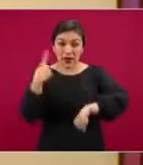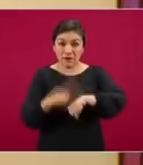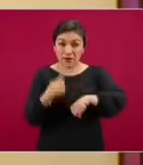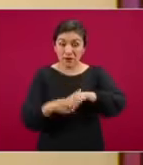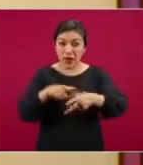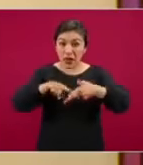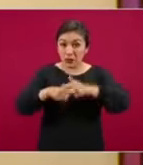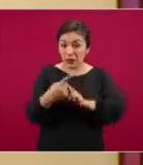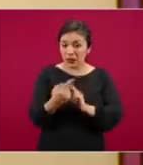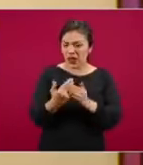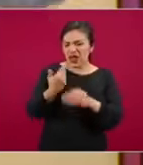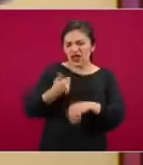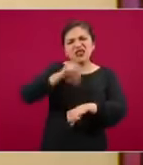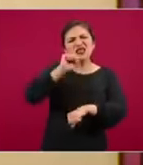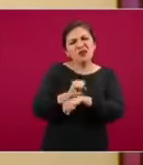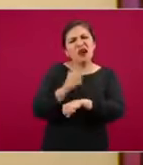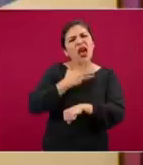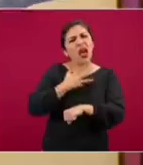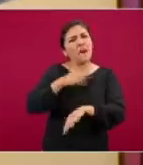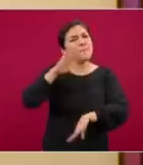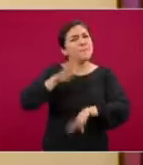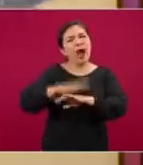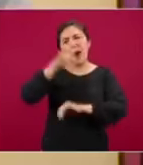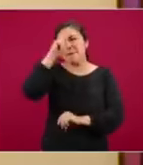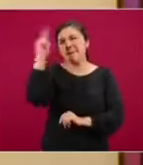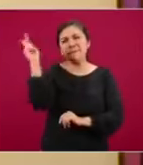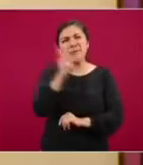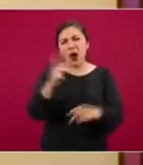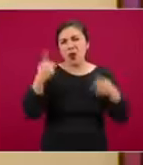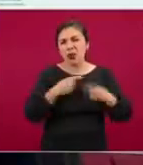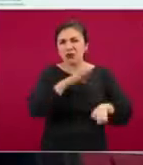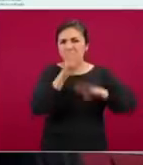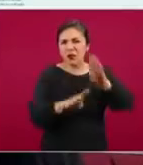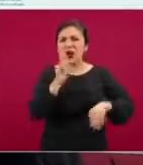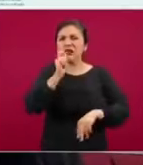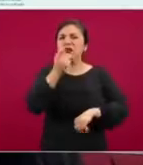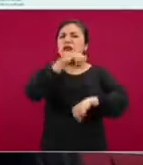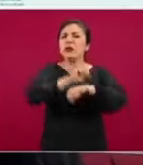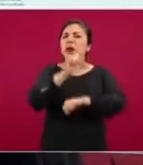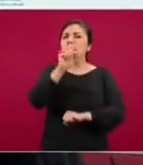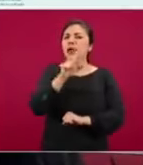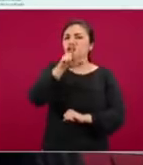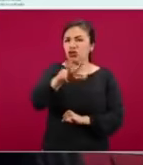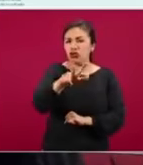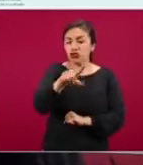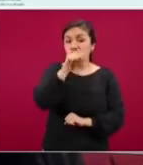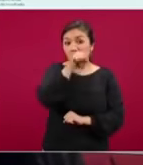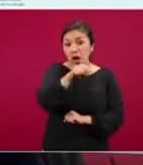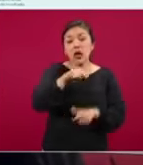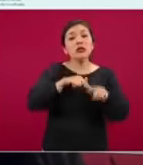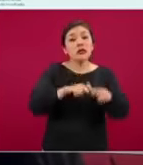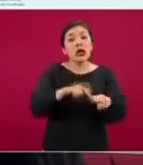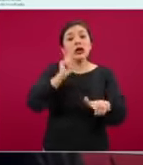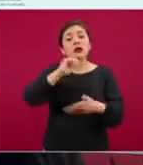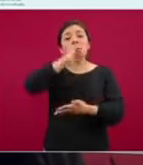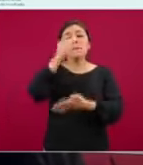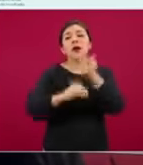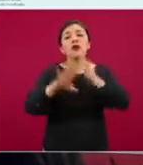la semana epidemiológica, donde tuvimos la mayor cantidad de defunciones, que fue la 28, continúa siendo de un